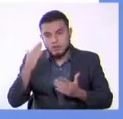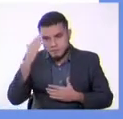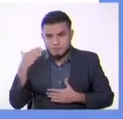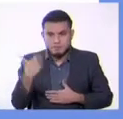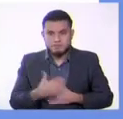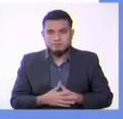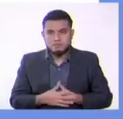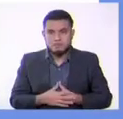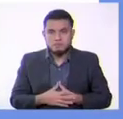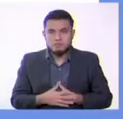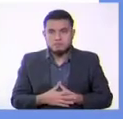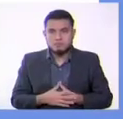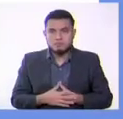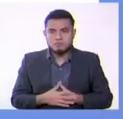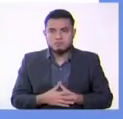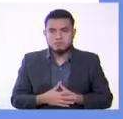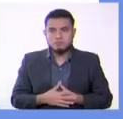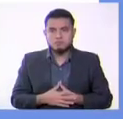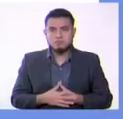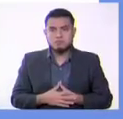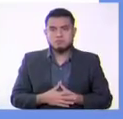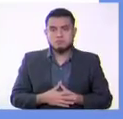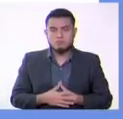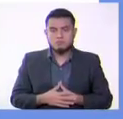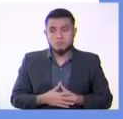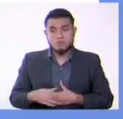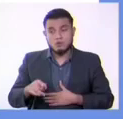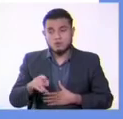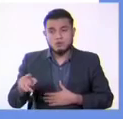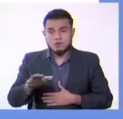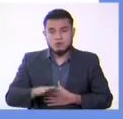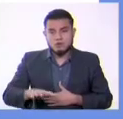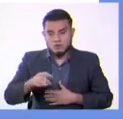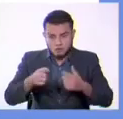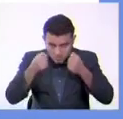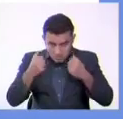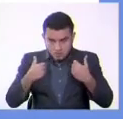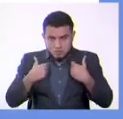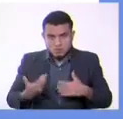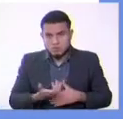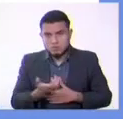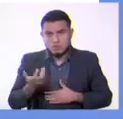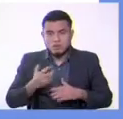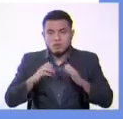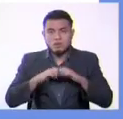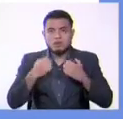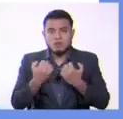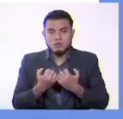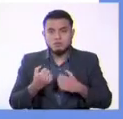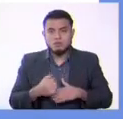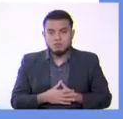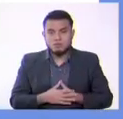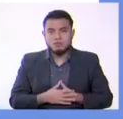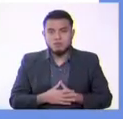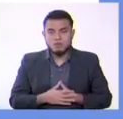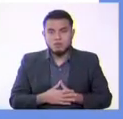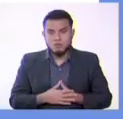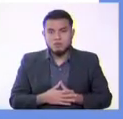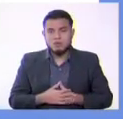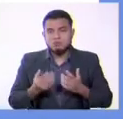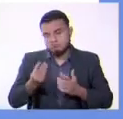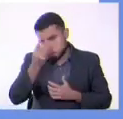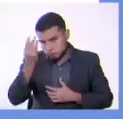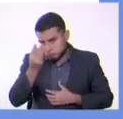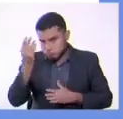niñas. Dentro de estos centros de internamiento tenemos equipos multidisciplinarios.